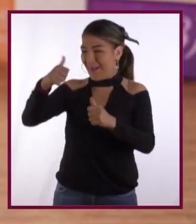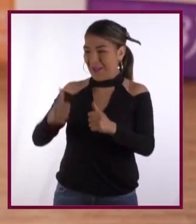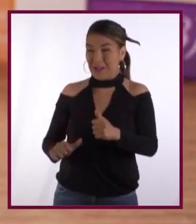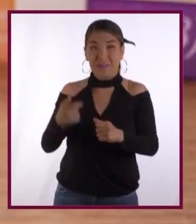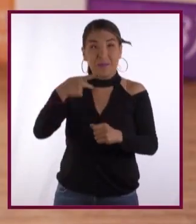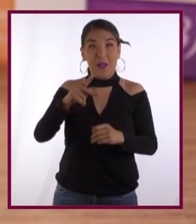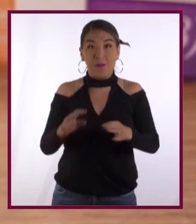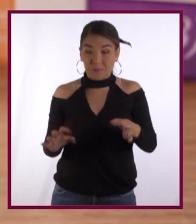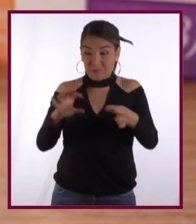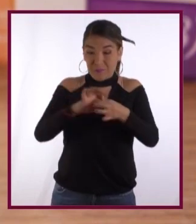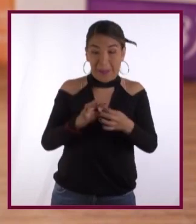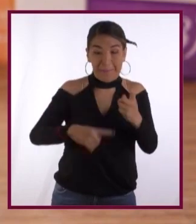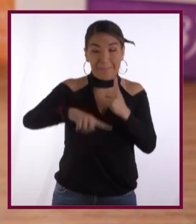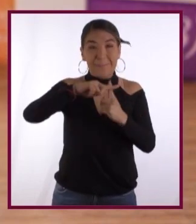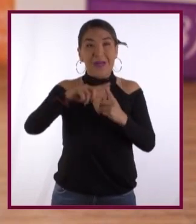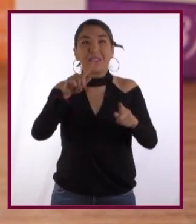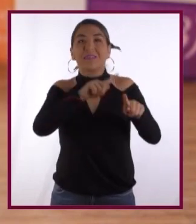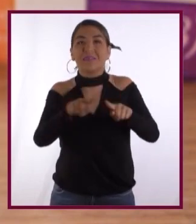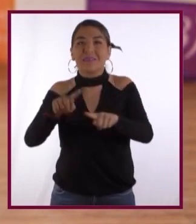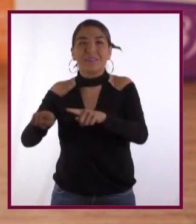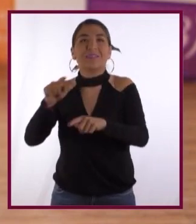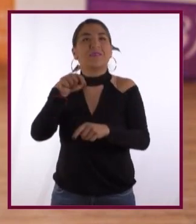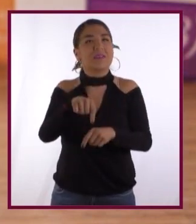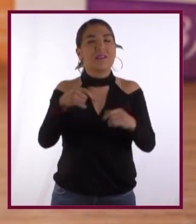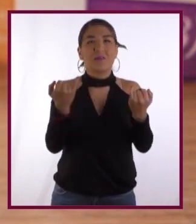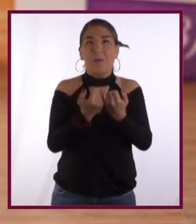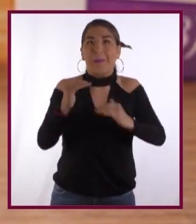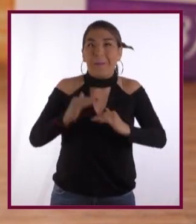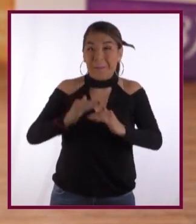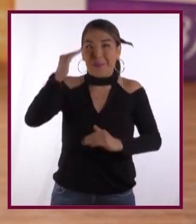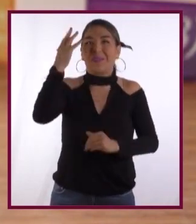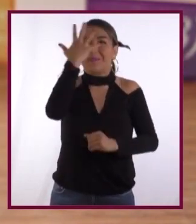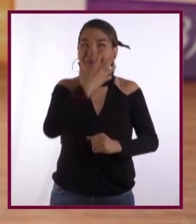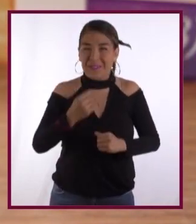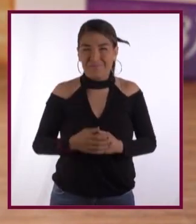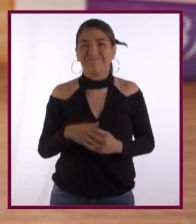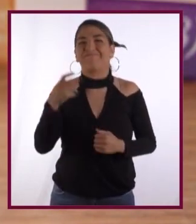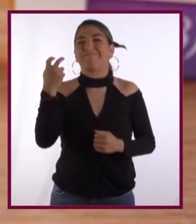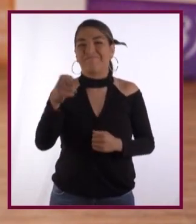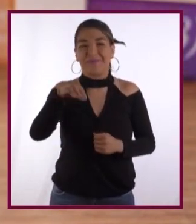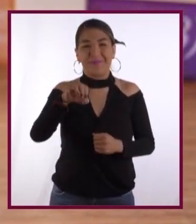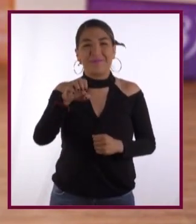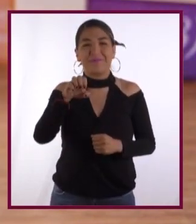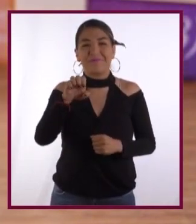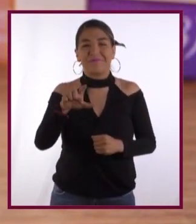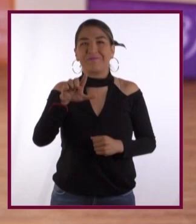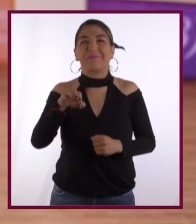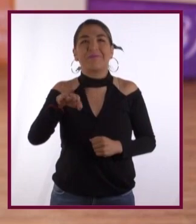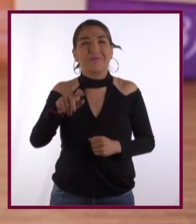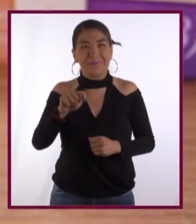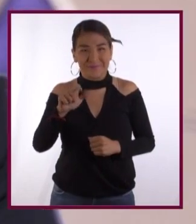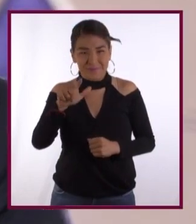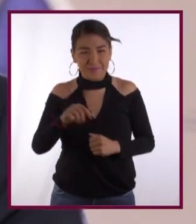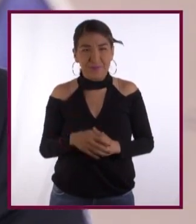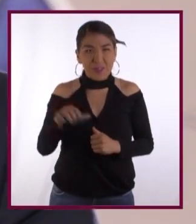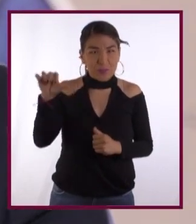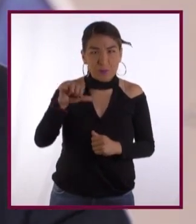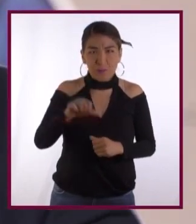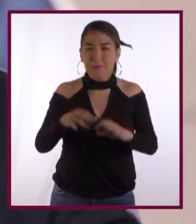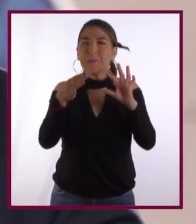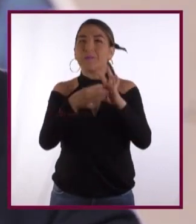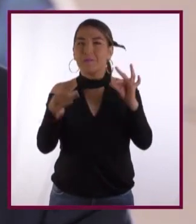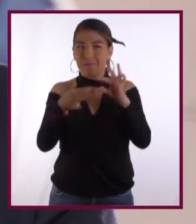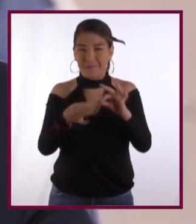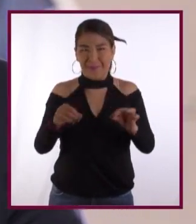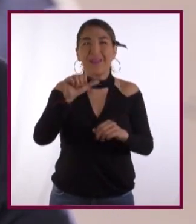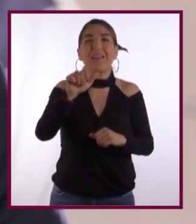una obra de arte, pero la suma de las partes forma una figura cuya estética es mayor. Elemental, Ismara. El día de